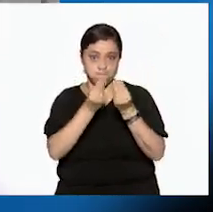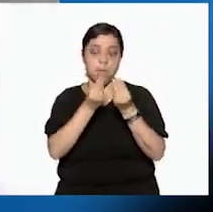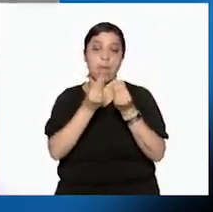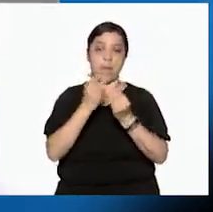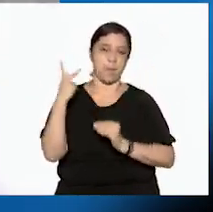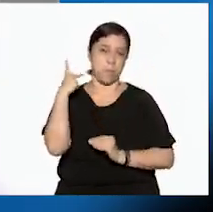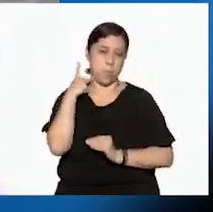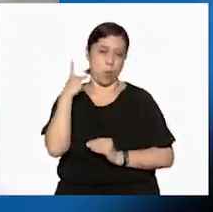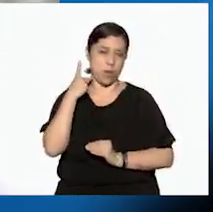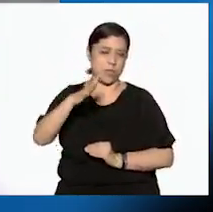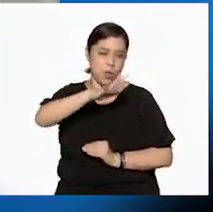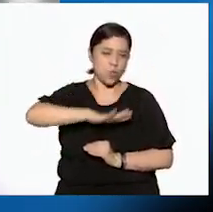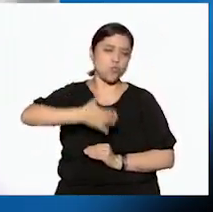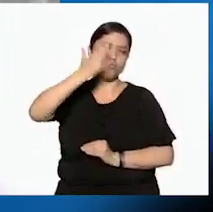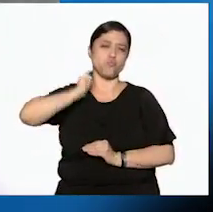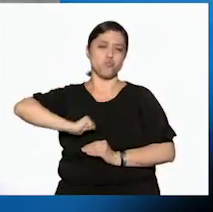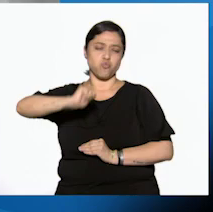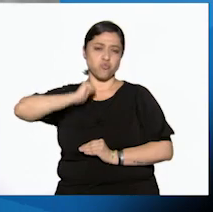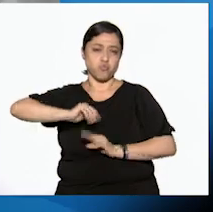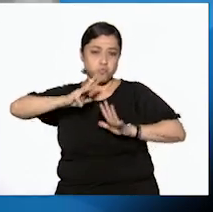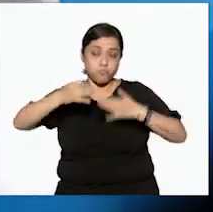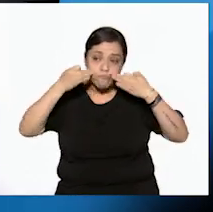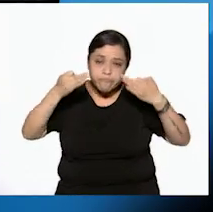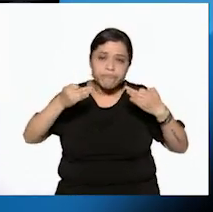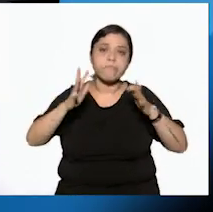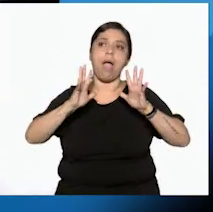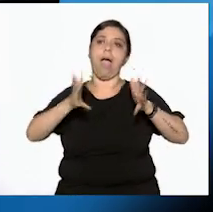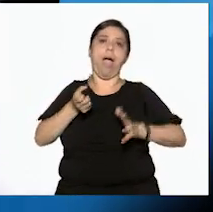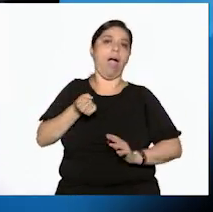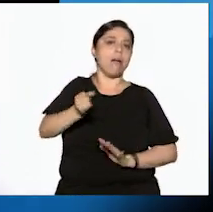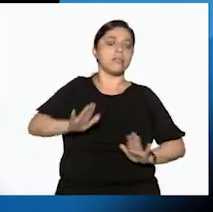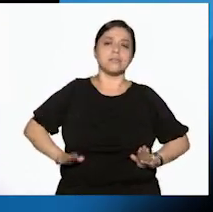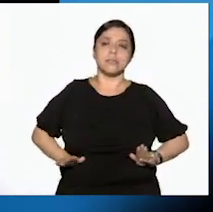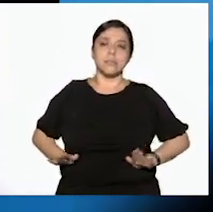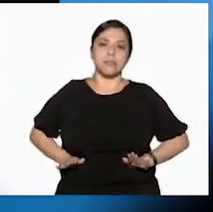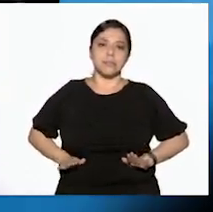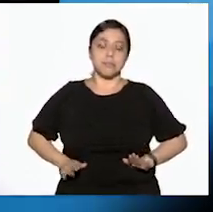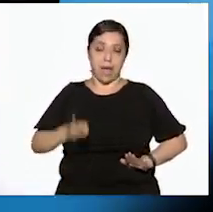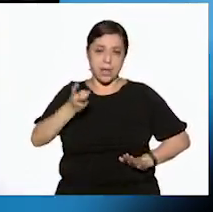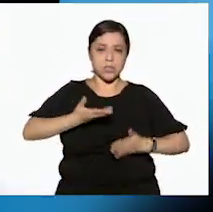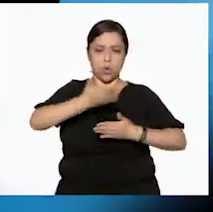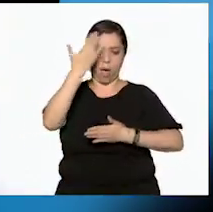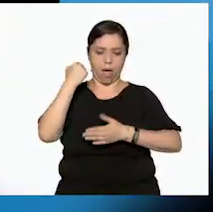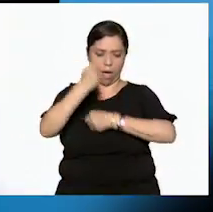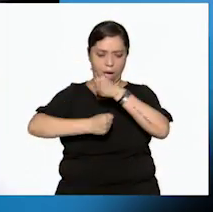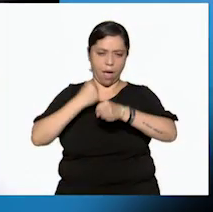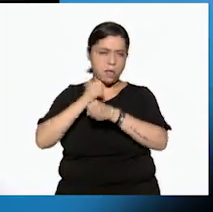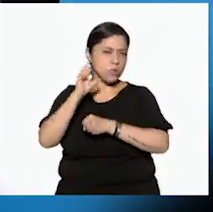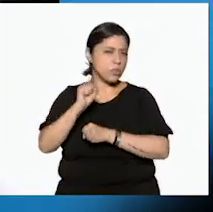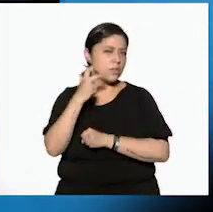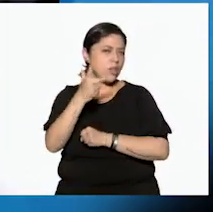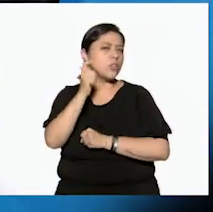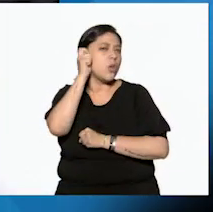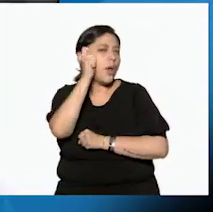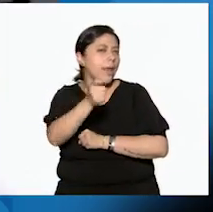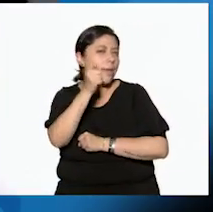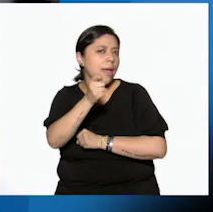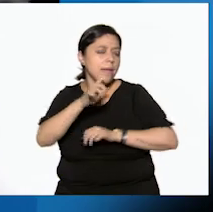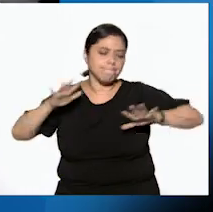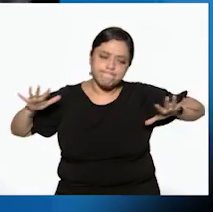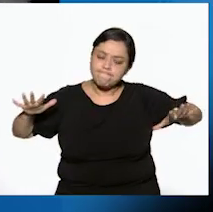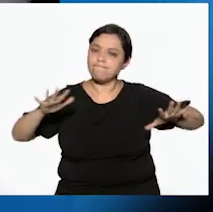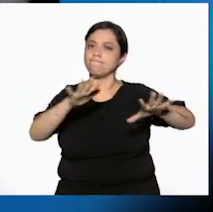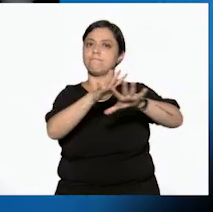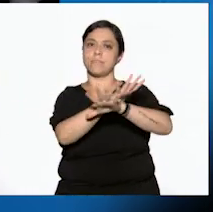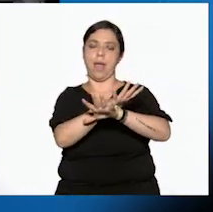cerrado y caduco se mostró tal y como era. Lo que nos dejó el 68 fue la clara necesidad de cambiar la